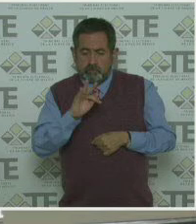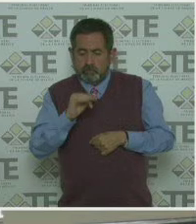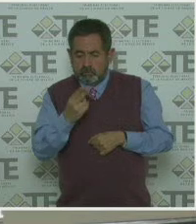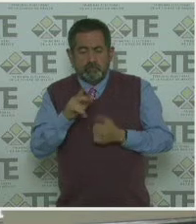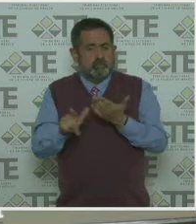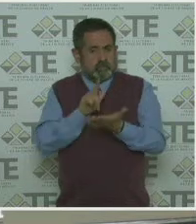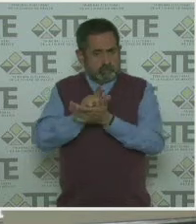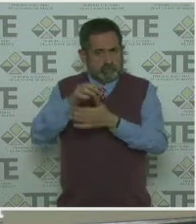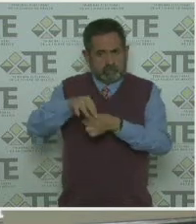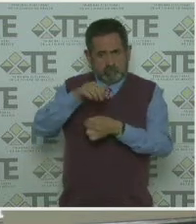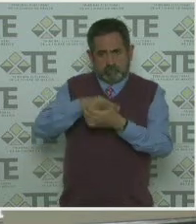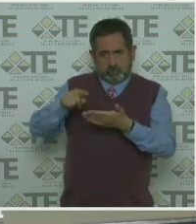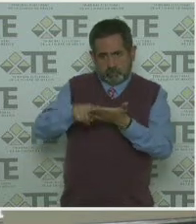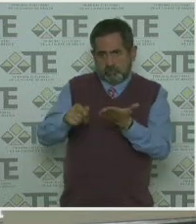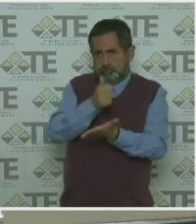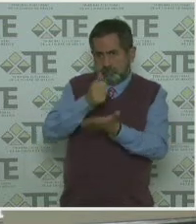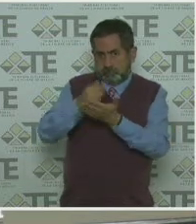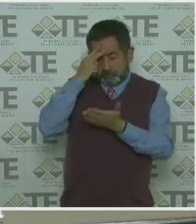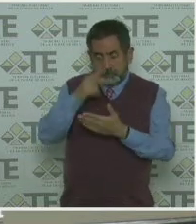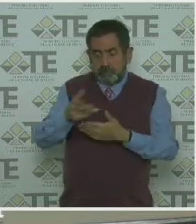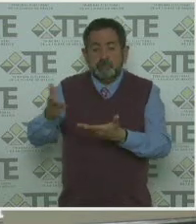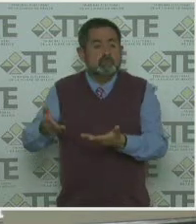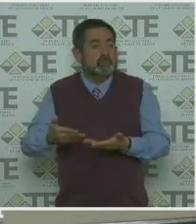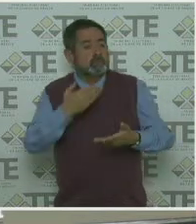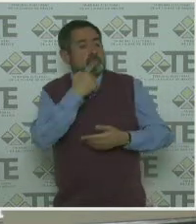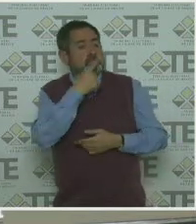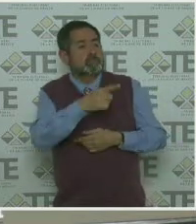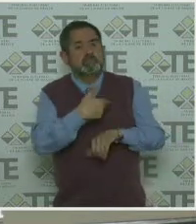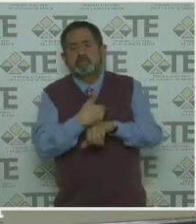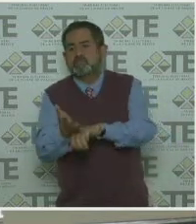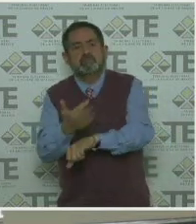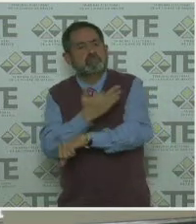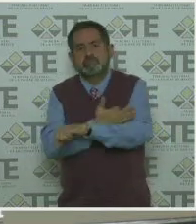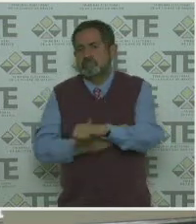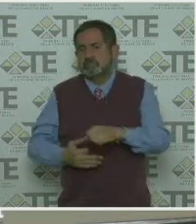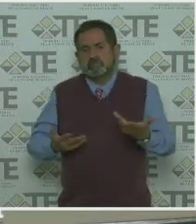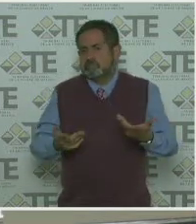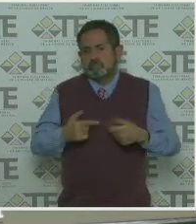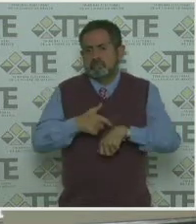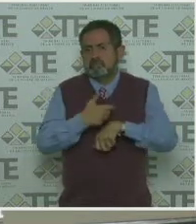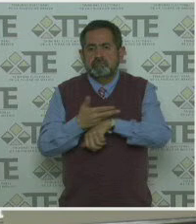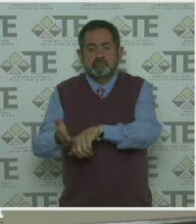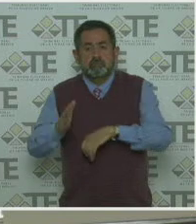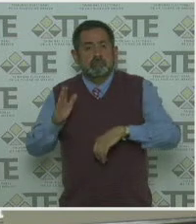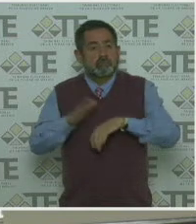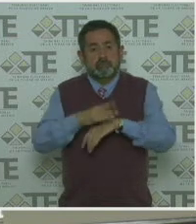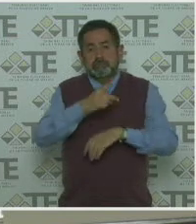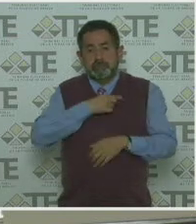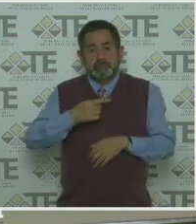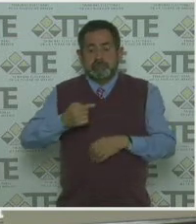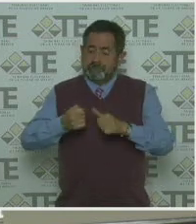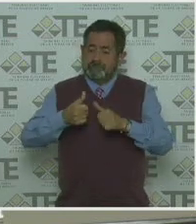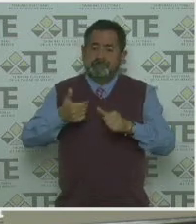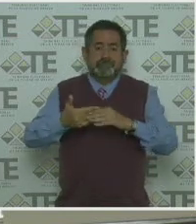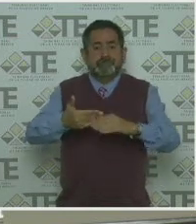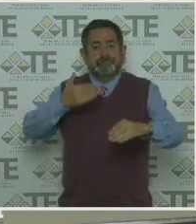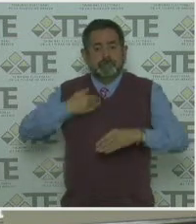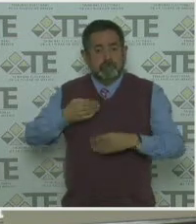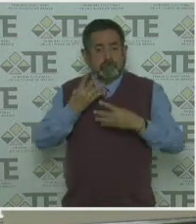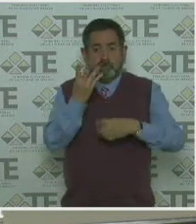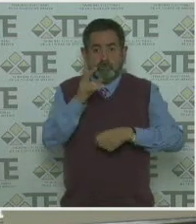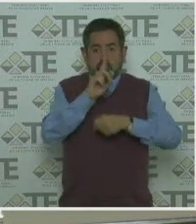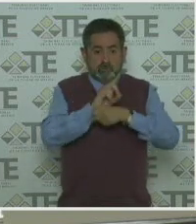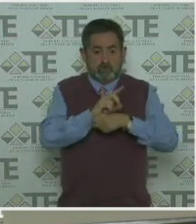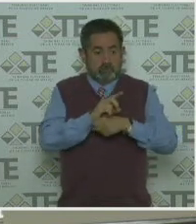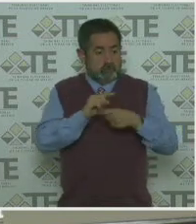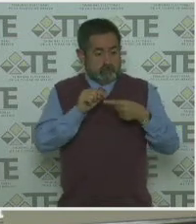Ley Procesal Electoral Local, pues las demandas fueron presentadas de manera extemporánea, ya que los medios de impugnación se deben interponer dentro de los 4 días contados